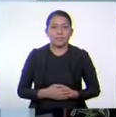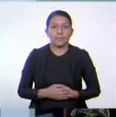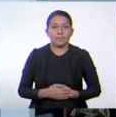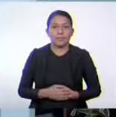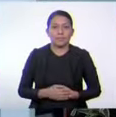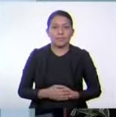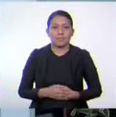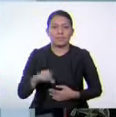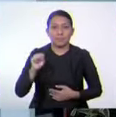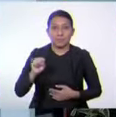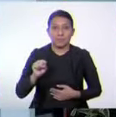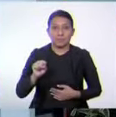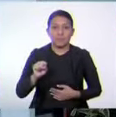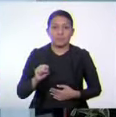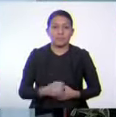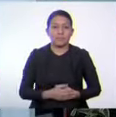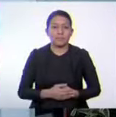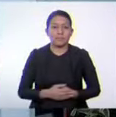S